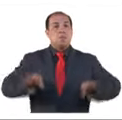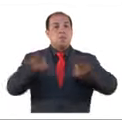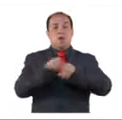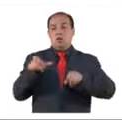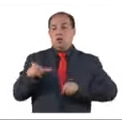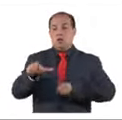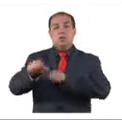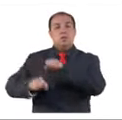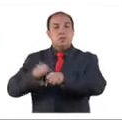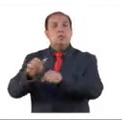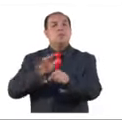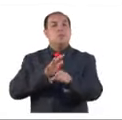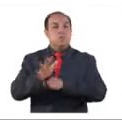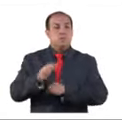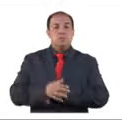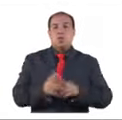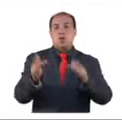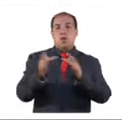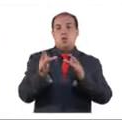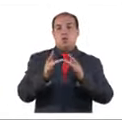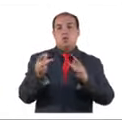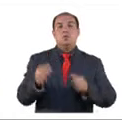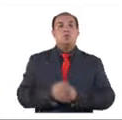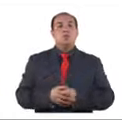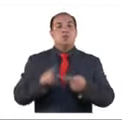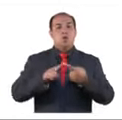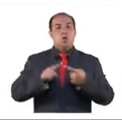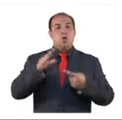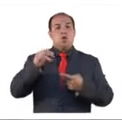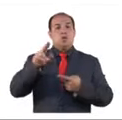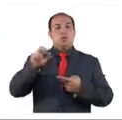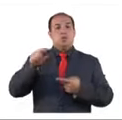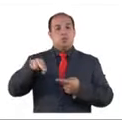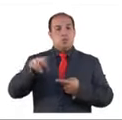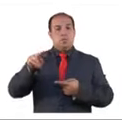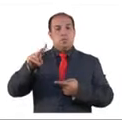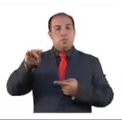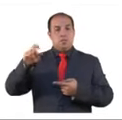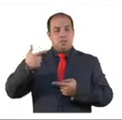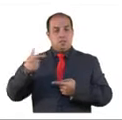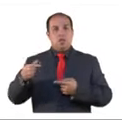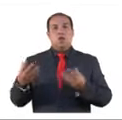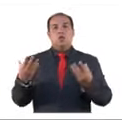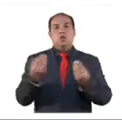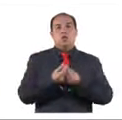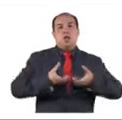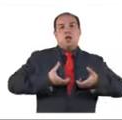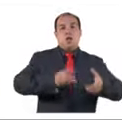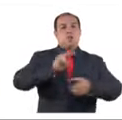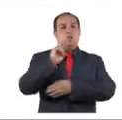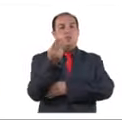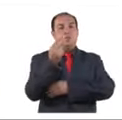tiene conexión, digamos, irá completa desde Concepción Beistegui hasta Avenida Universidad, conectará las